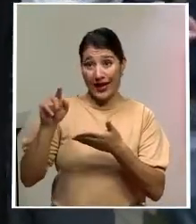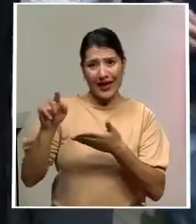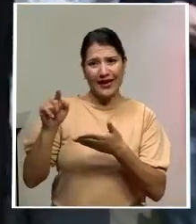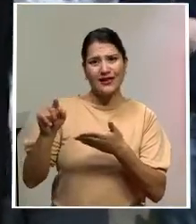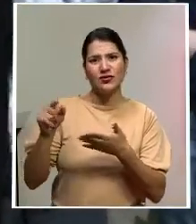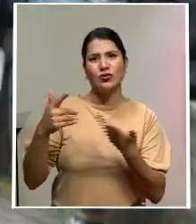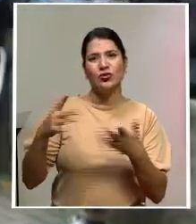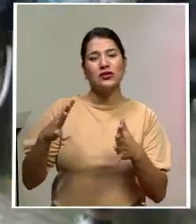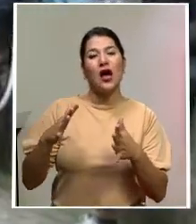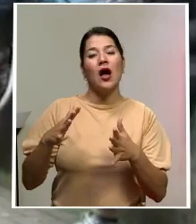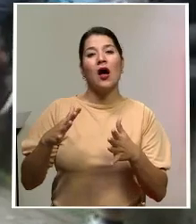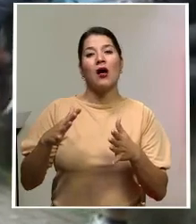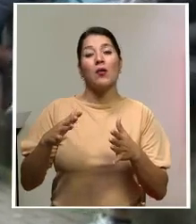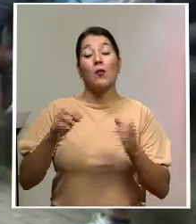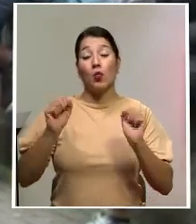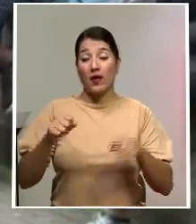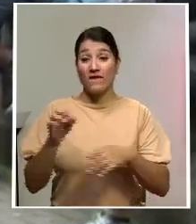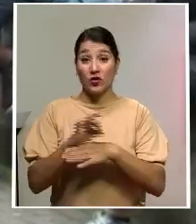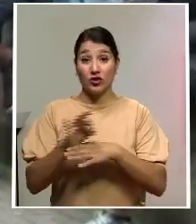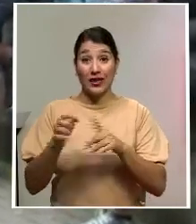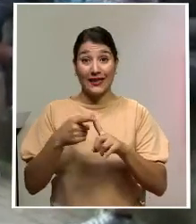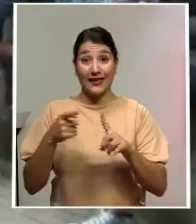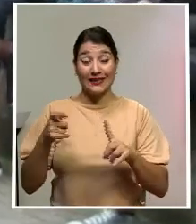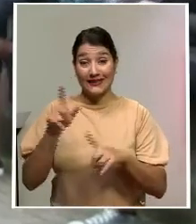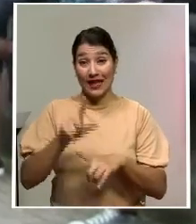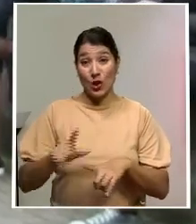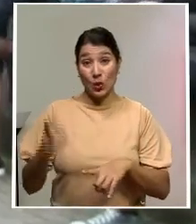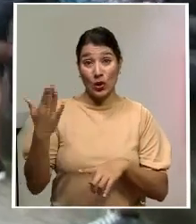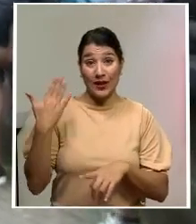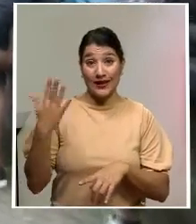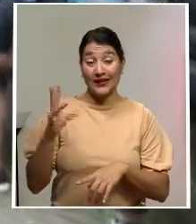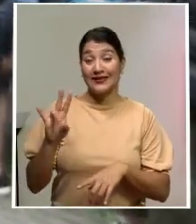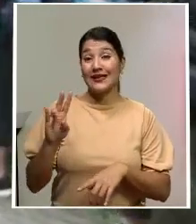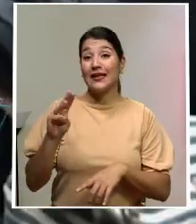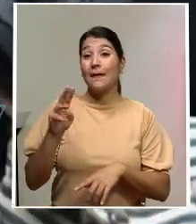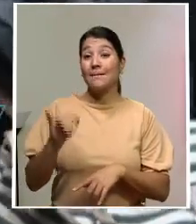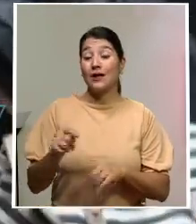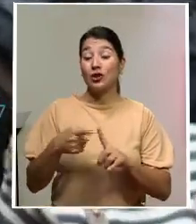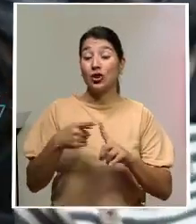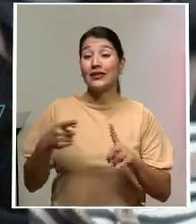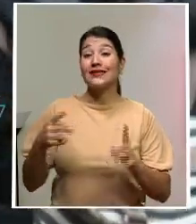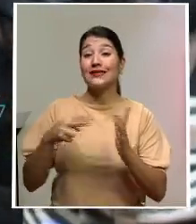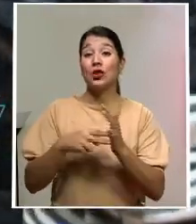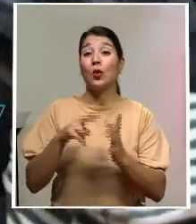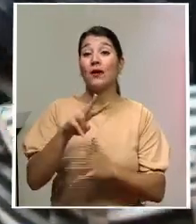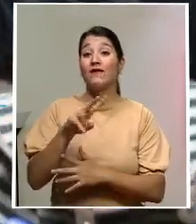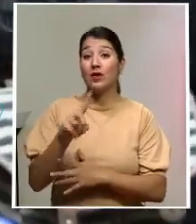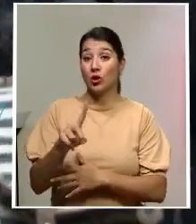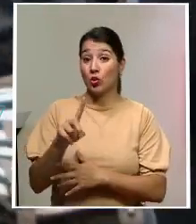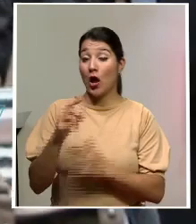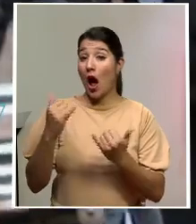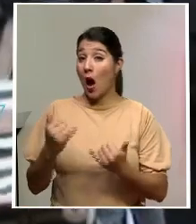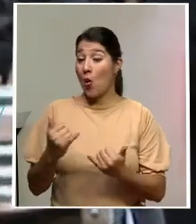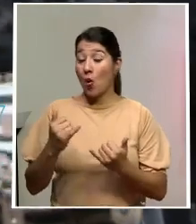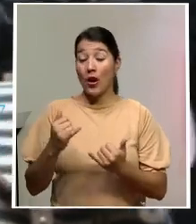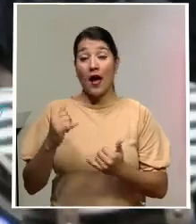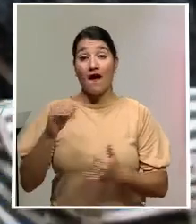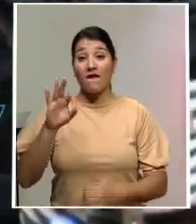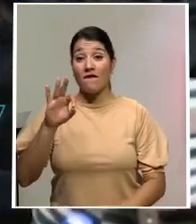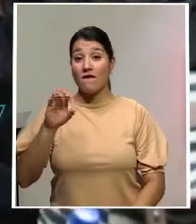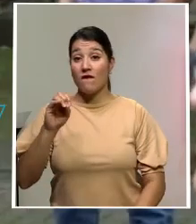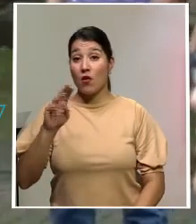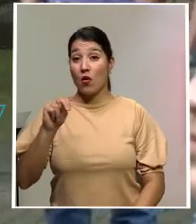lunes 17 de mayo. A partir de este 2021, estas becas dejaron de ser distribuidas por FONAVE y pasaron a manos